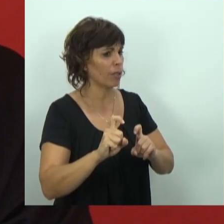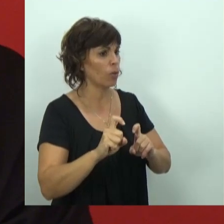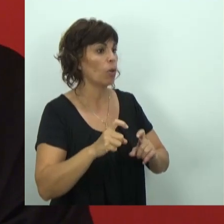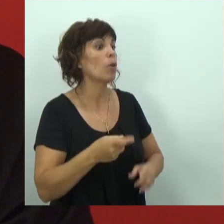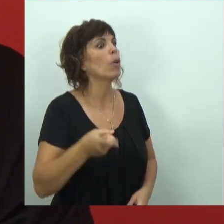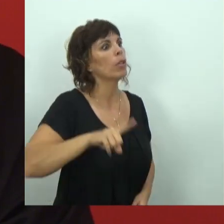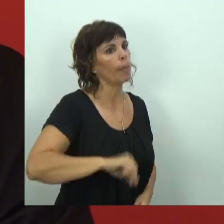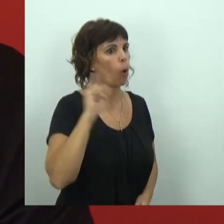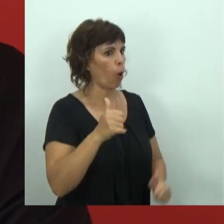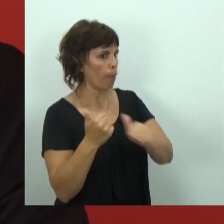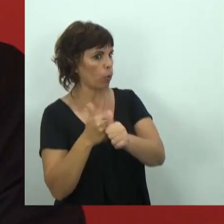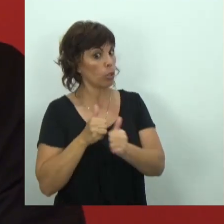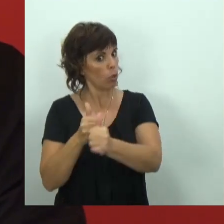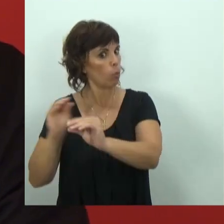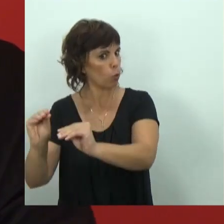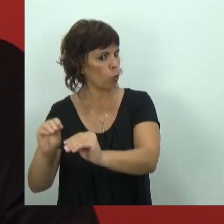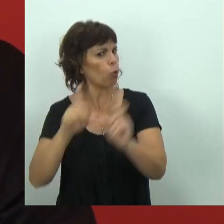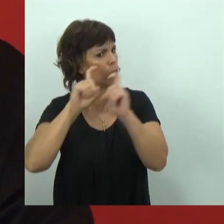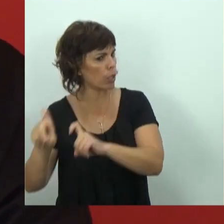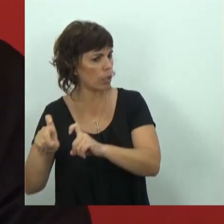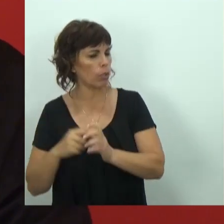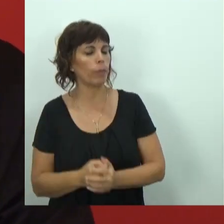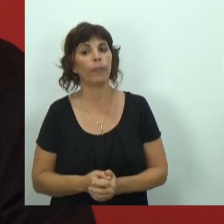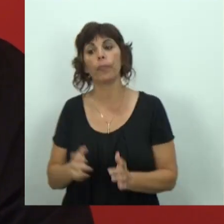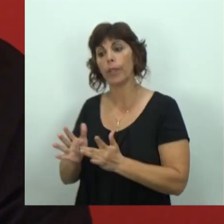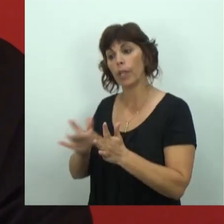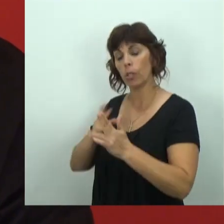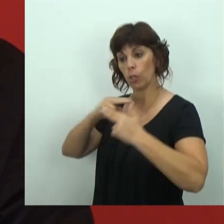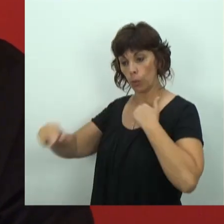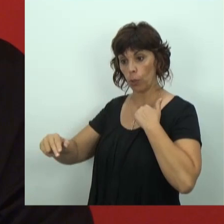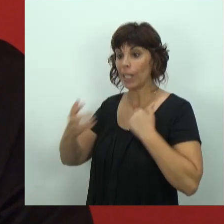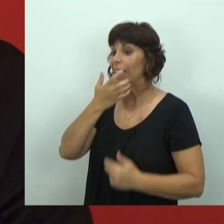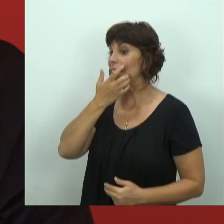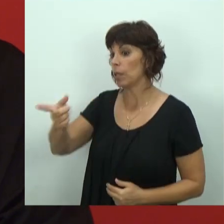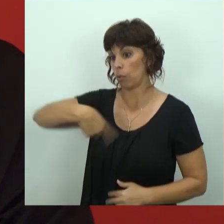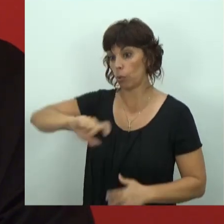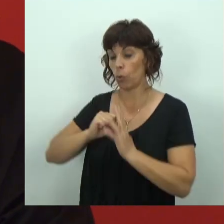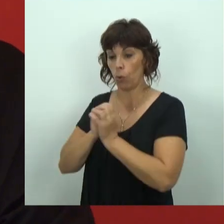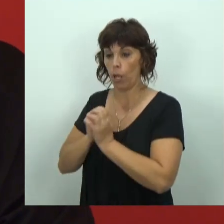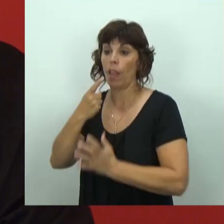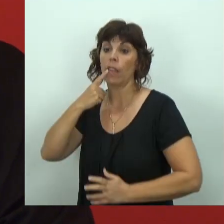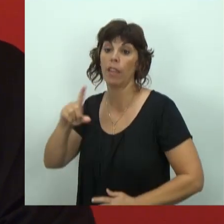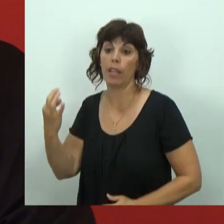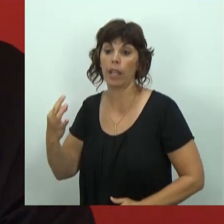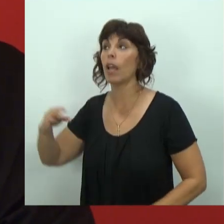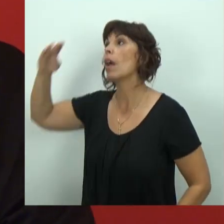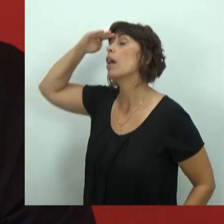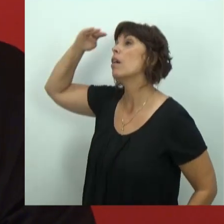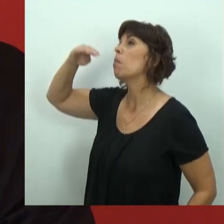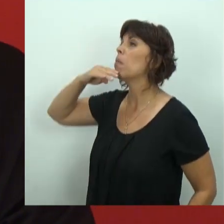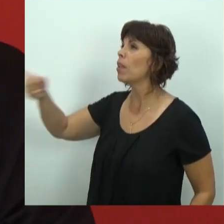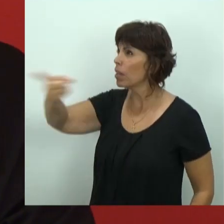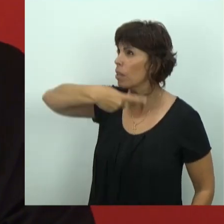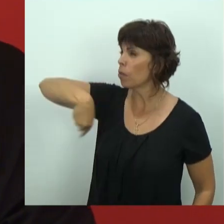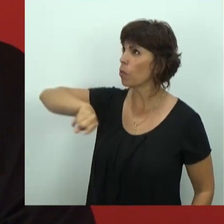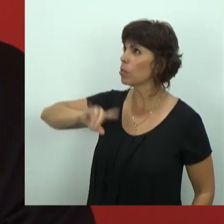discípulos. Y les dijo: cuando oréis, decid: Padre nuestro que estás en los